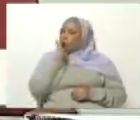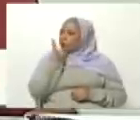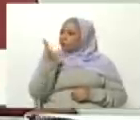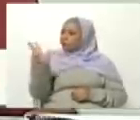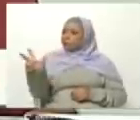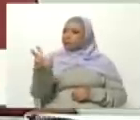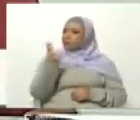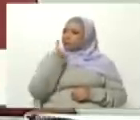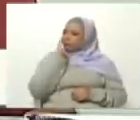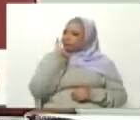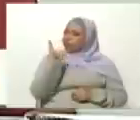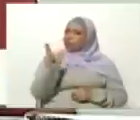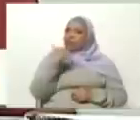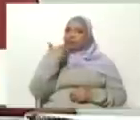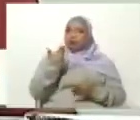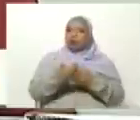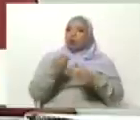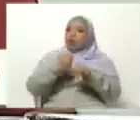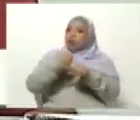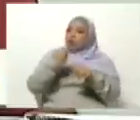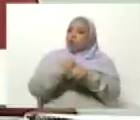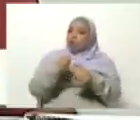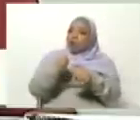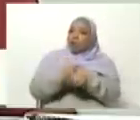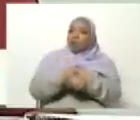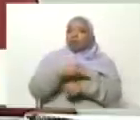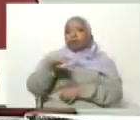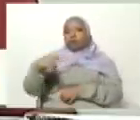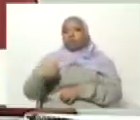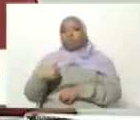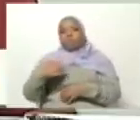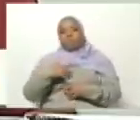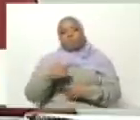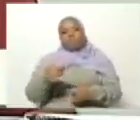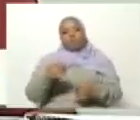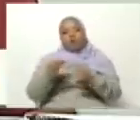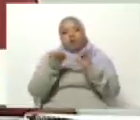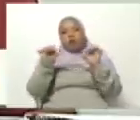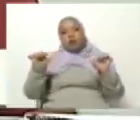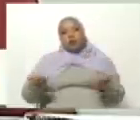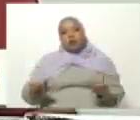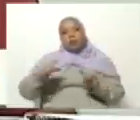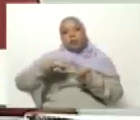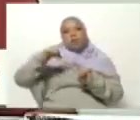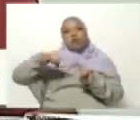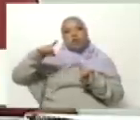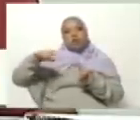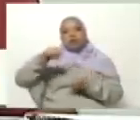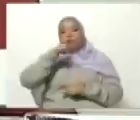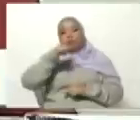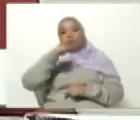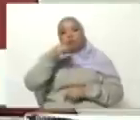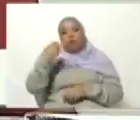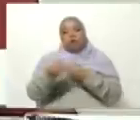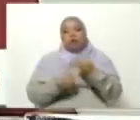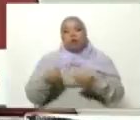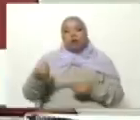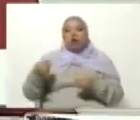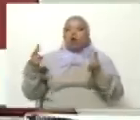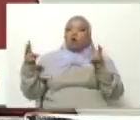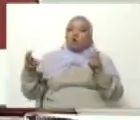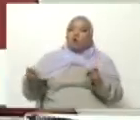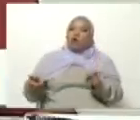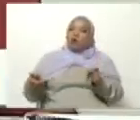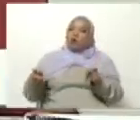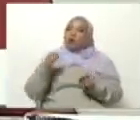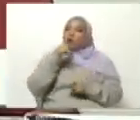fue levantado gracias a los trabajadores y las trabajadoras del Sistema Eléctrico Nacional, pero fue un tiro noble que